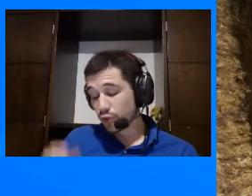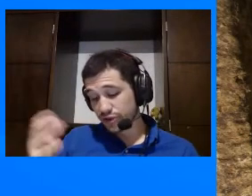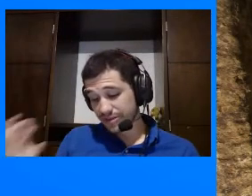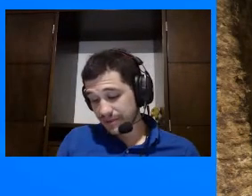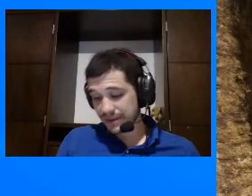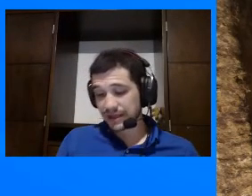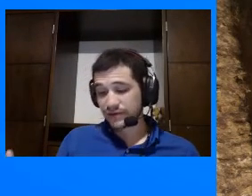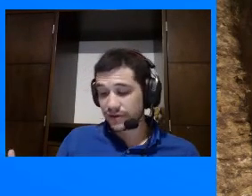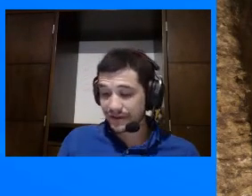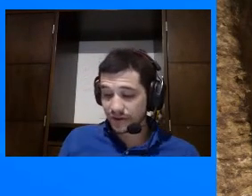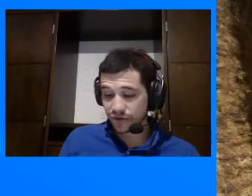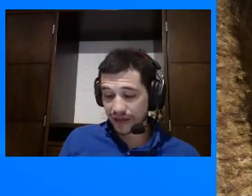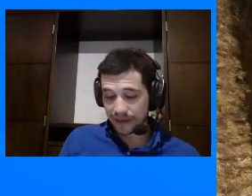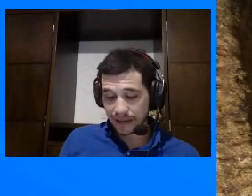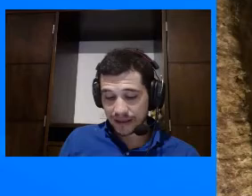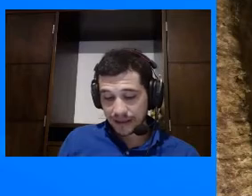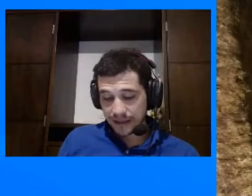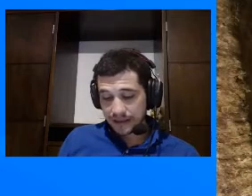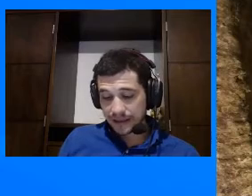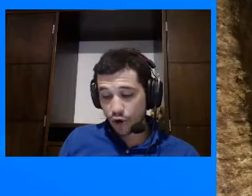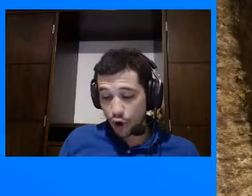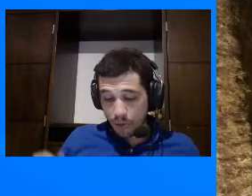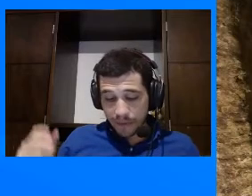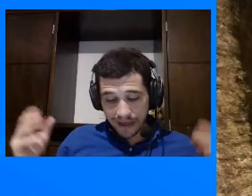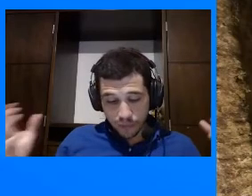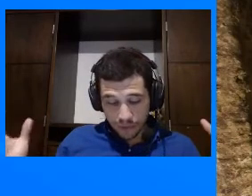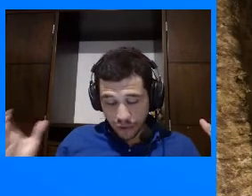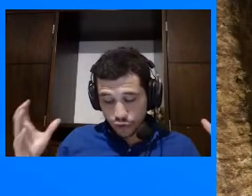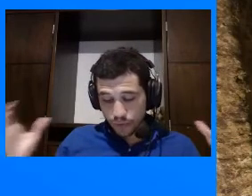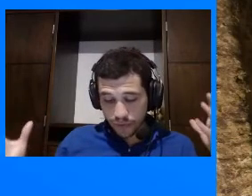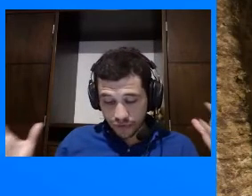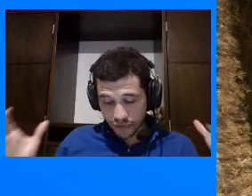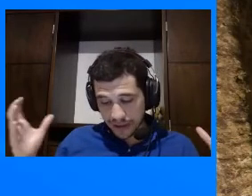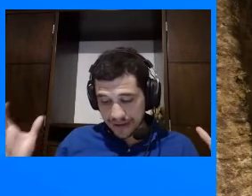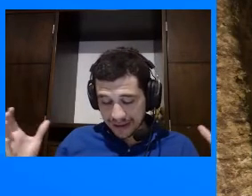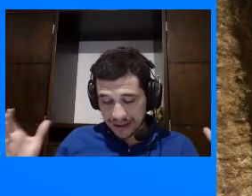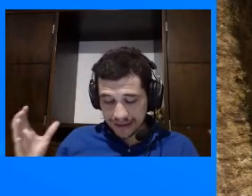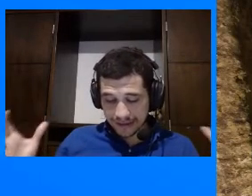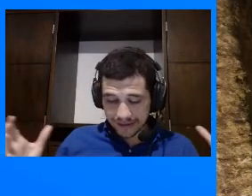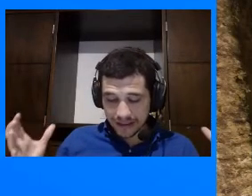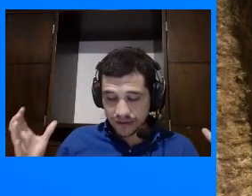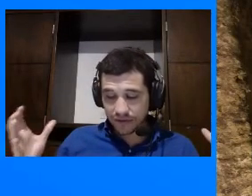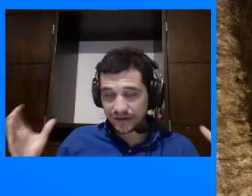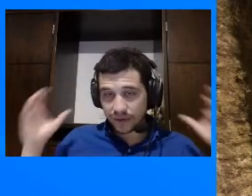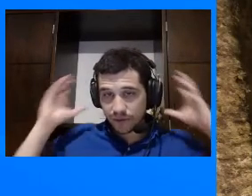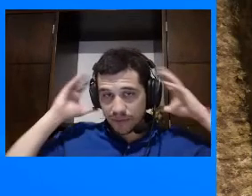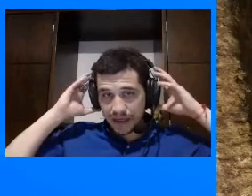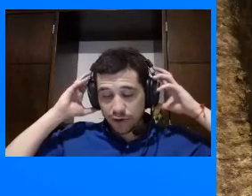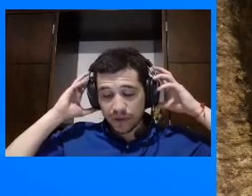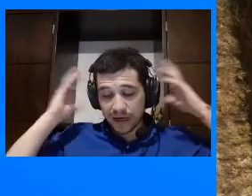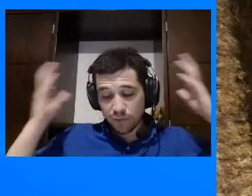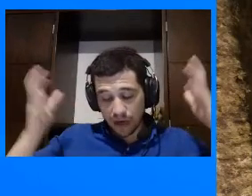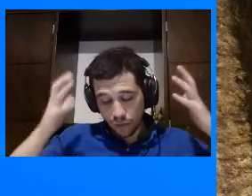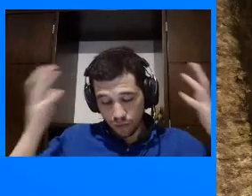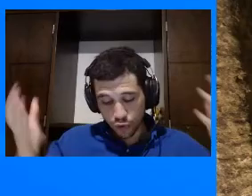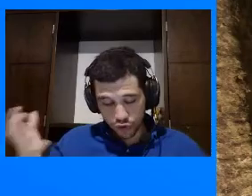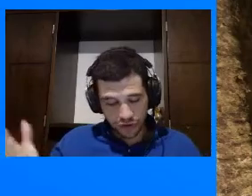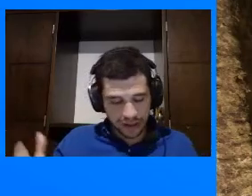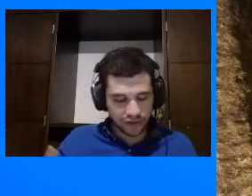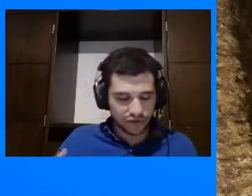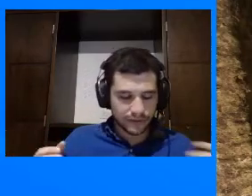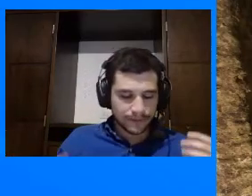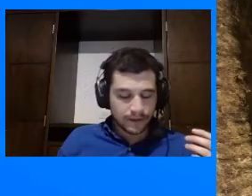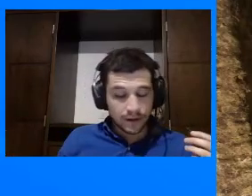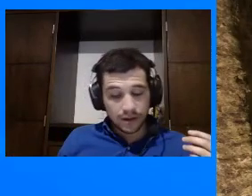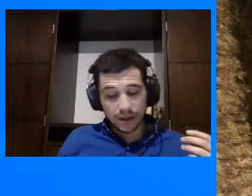Hay muchas investigaciones que nos hablan de cómo para los grupos indígenas antes de la conquista europea, o para muchos